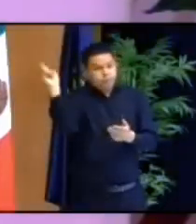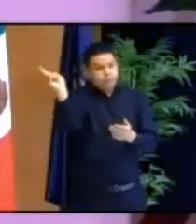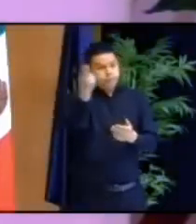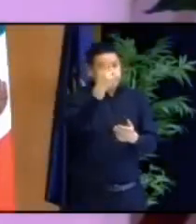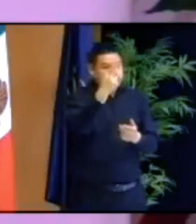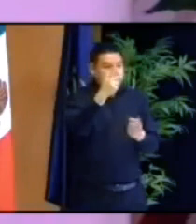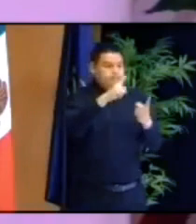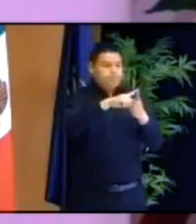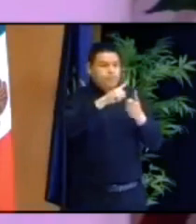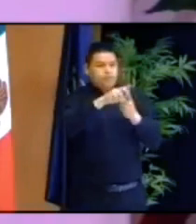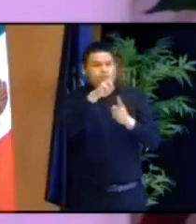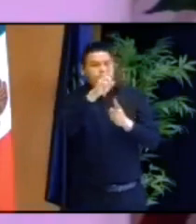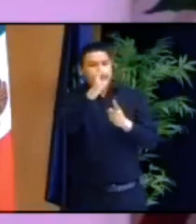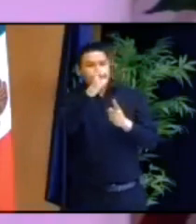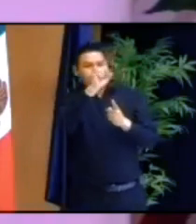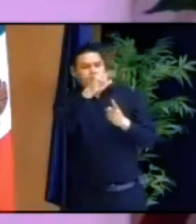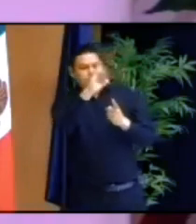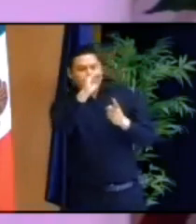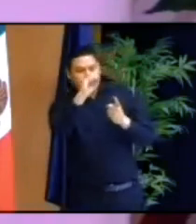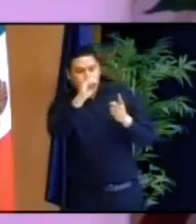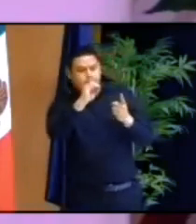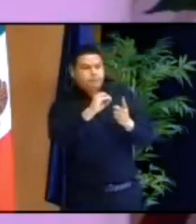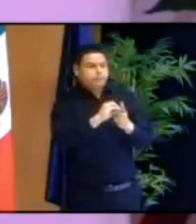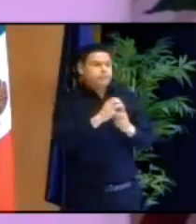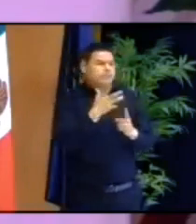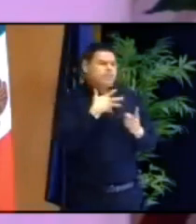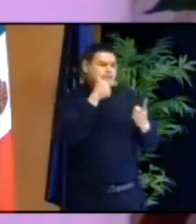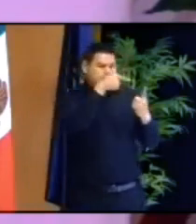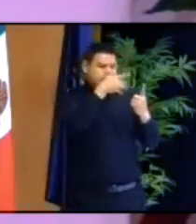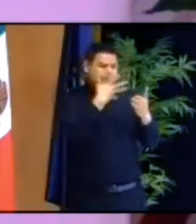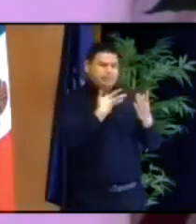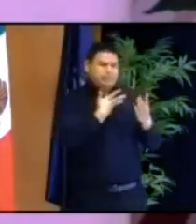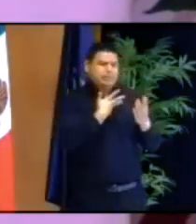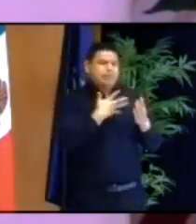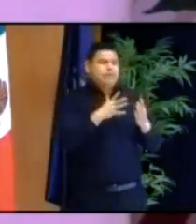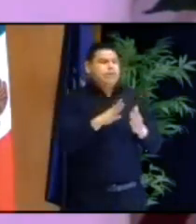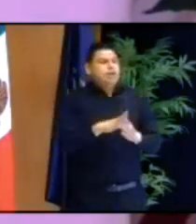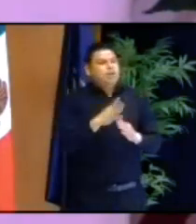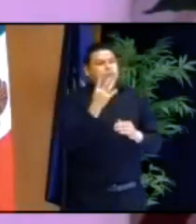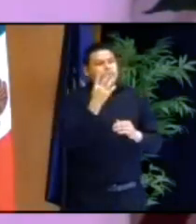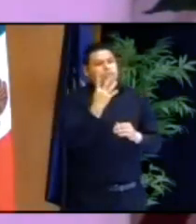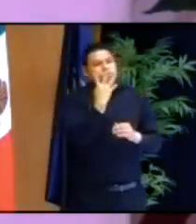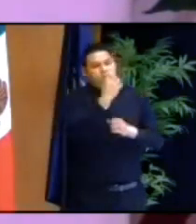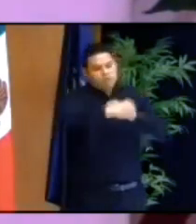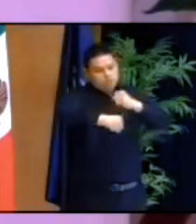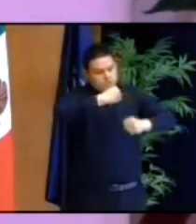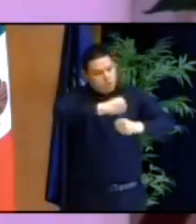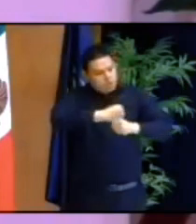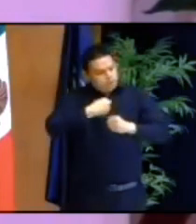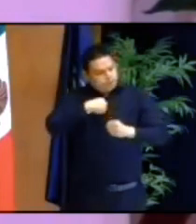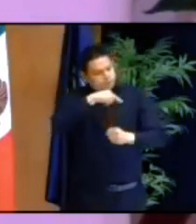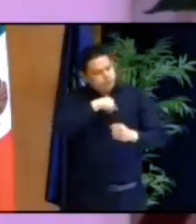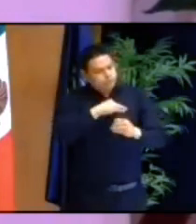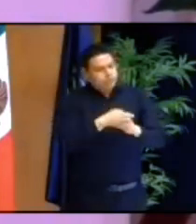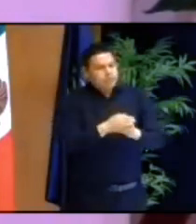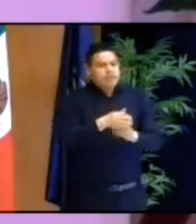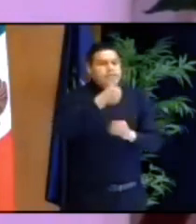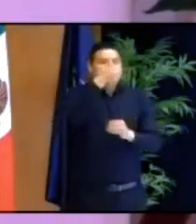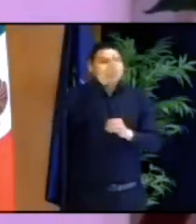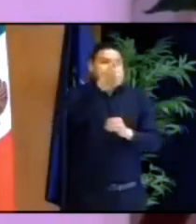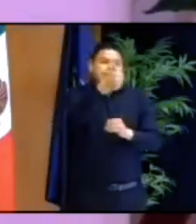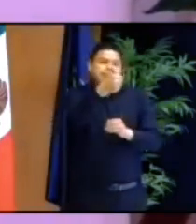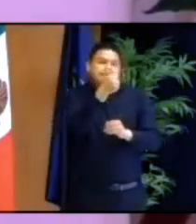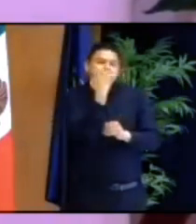Rosario Castellanos tiene ya, en casi 4 años que llevamos al frente del gobierno, 6